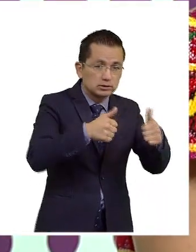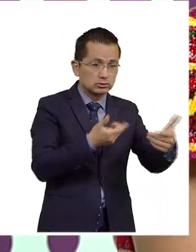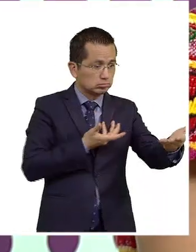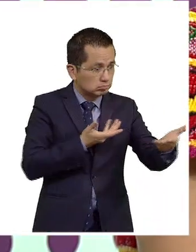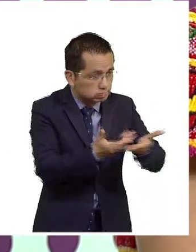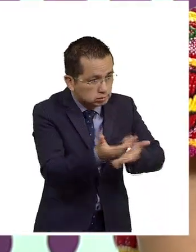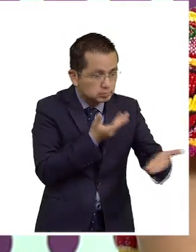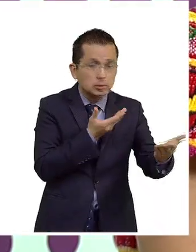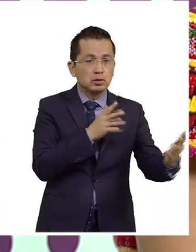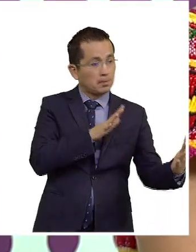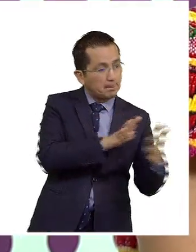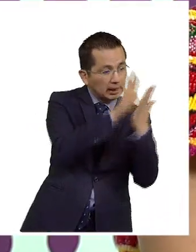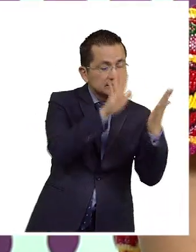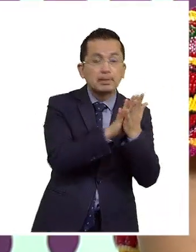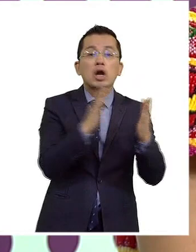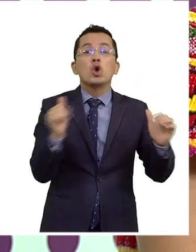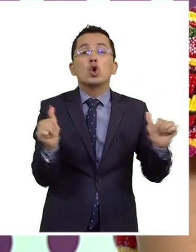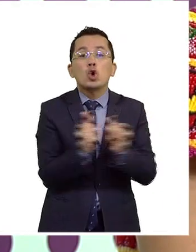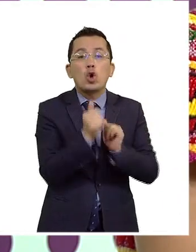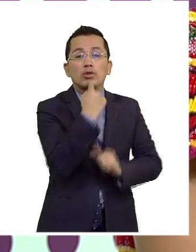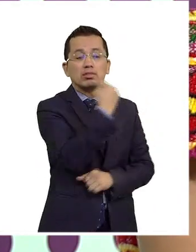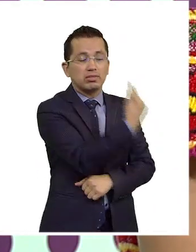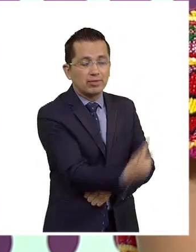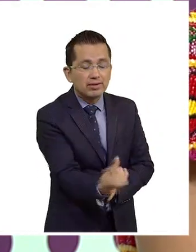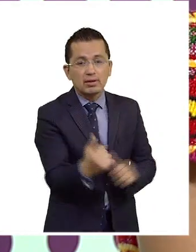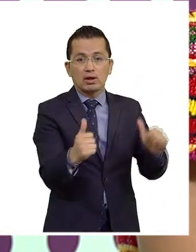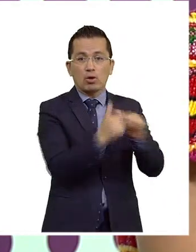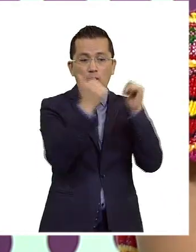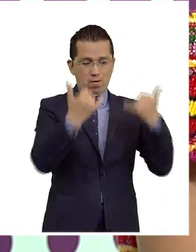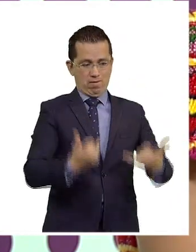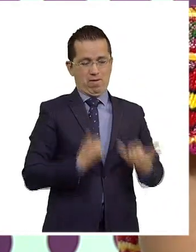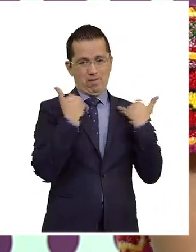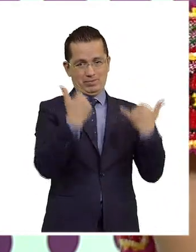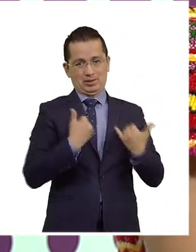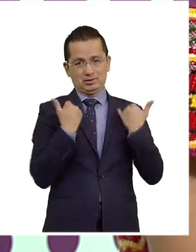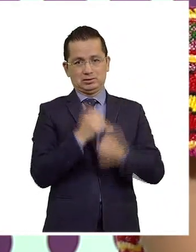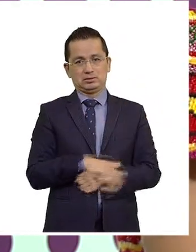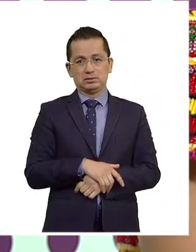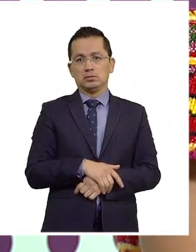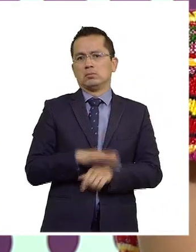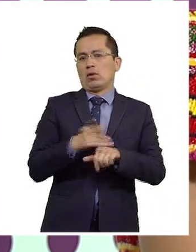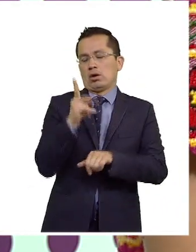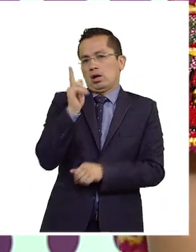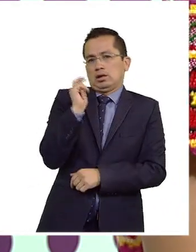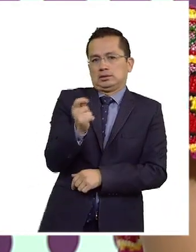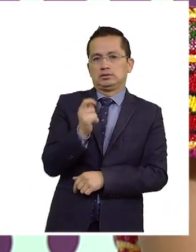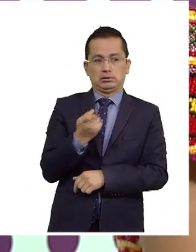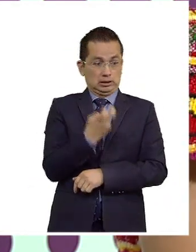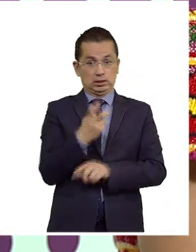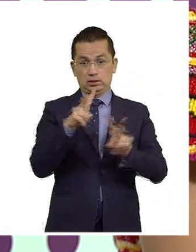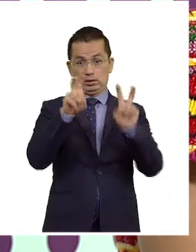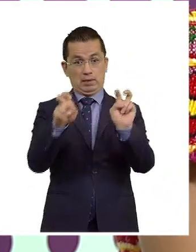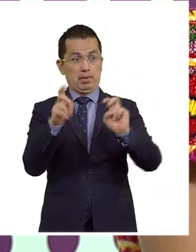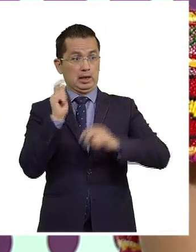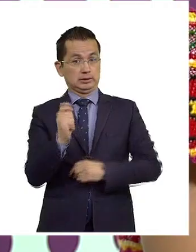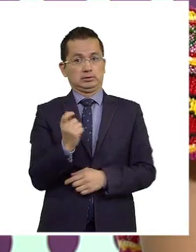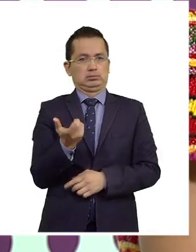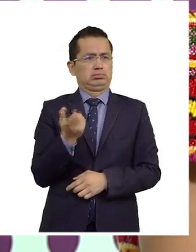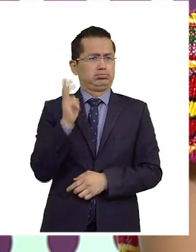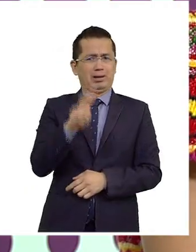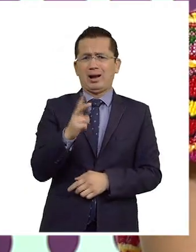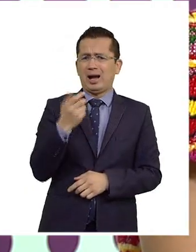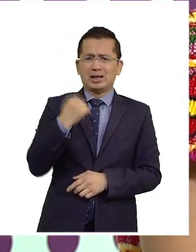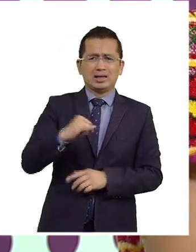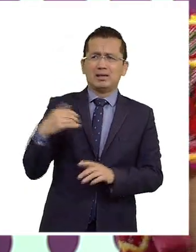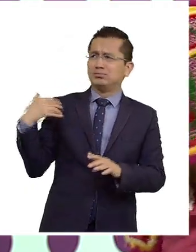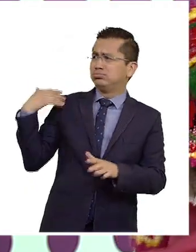participar de niñas, niños y adolescentes, ¿no? Es un tema como de no quiero, y también me parece que ha sido históricamente tomado